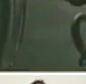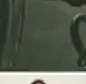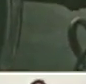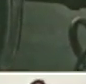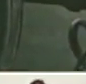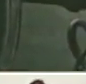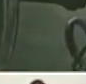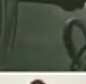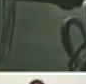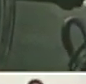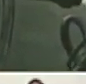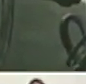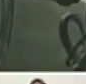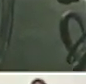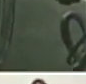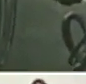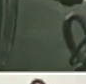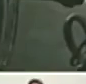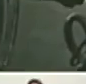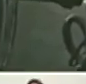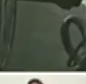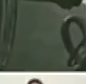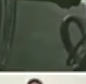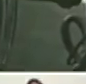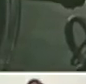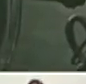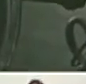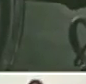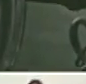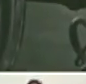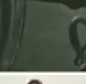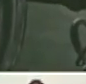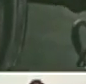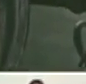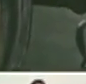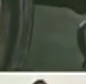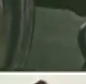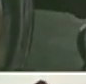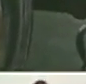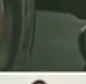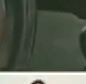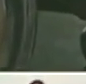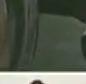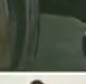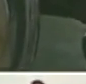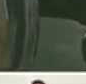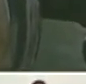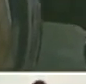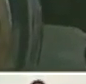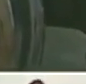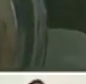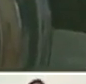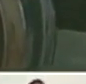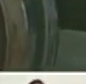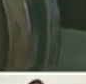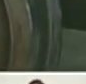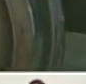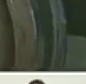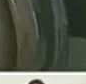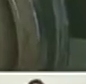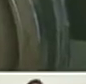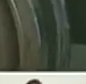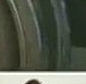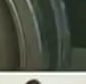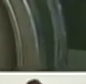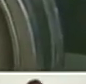han logrado atenderla, hacerle los mantenimientos mayores con mano de obra y cabeza venezolana. Por